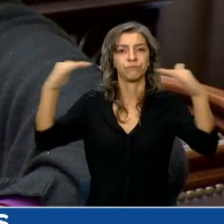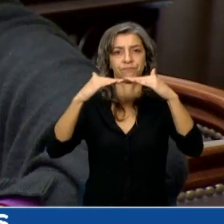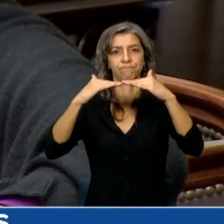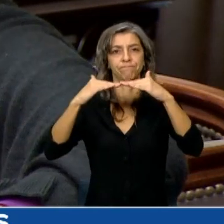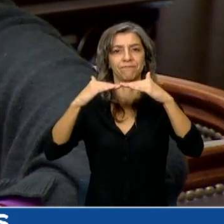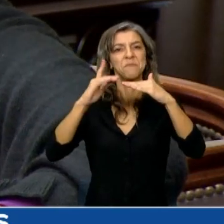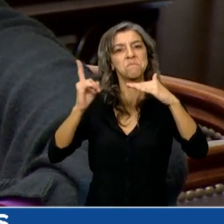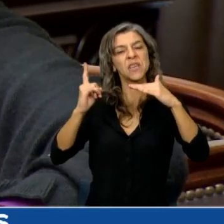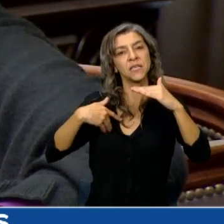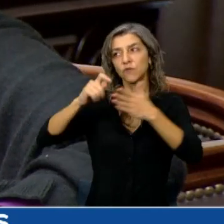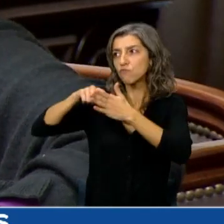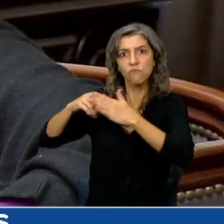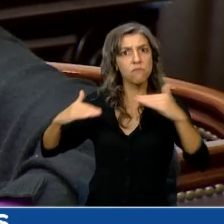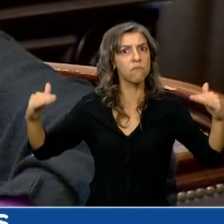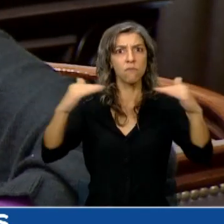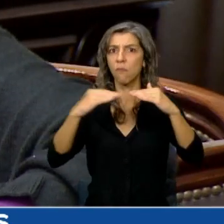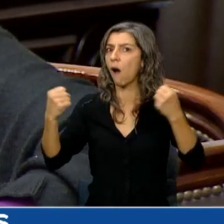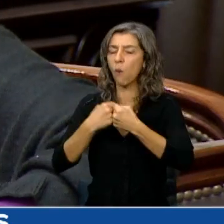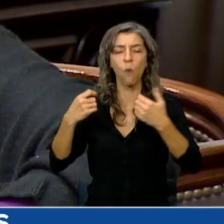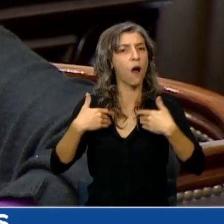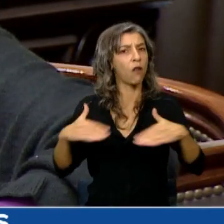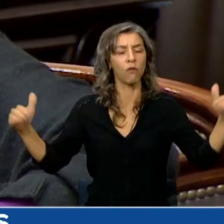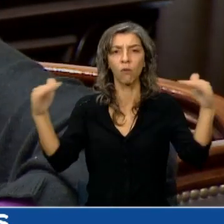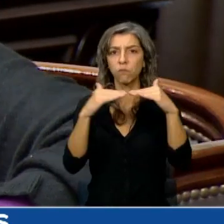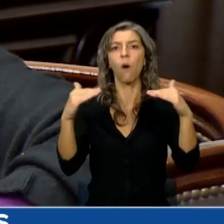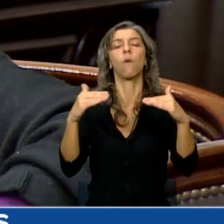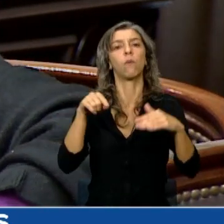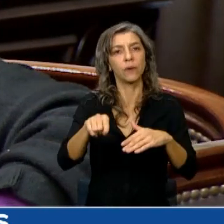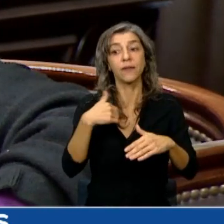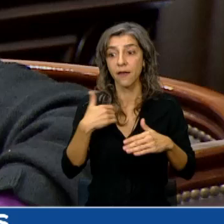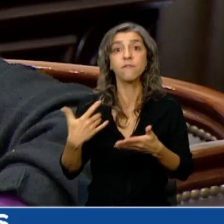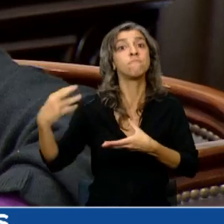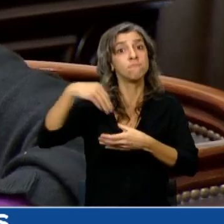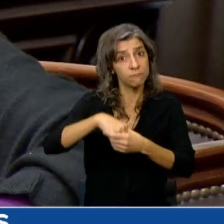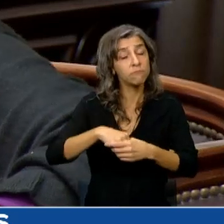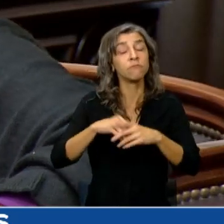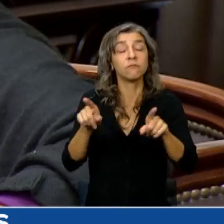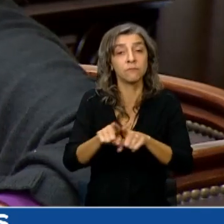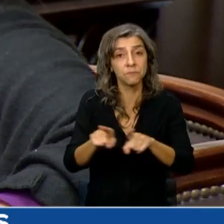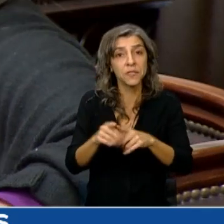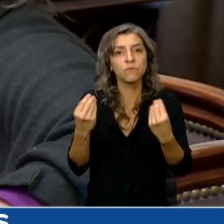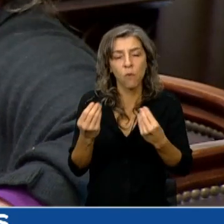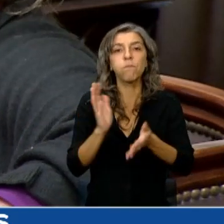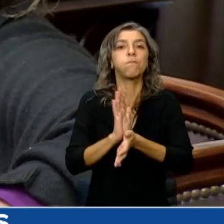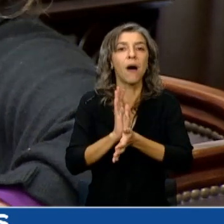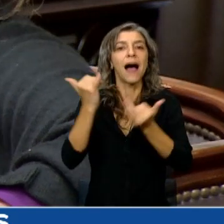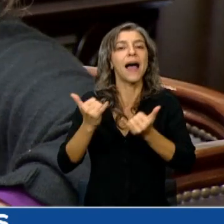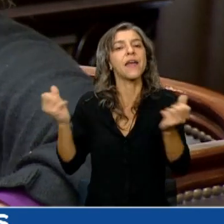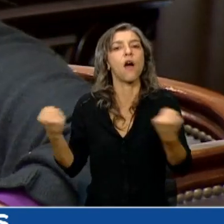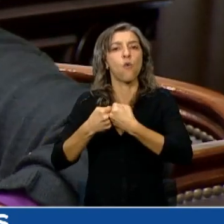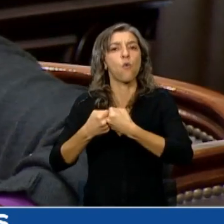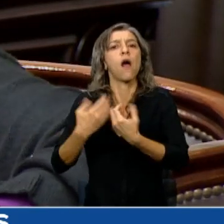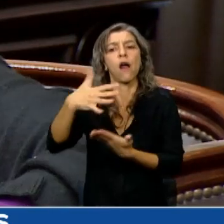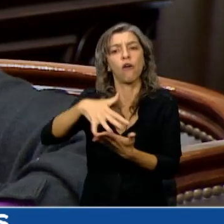las causas de las mujeres, el Convenio para la Eliminación de todas formas de discriminación contra